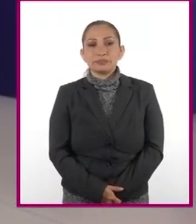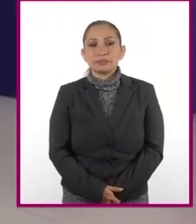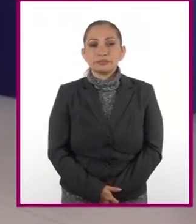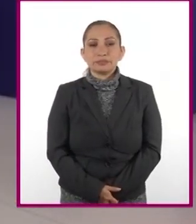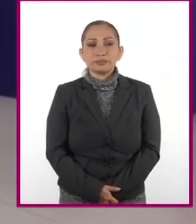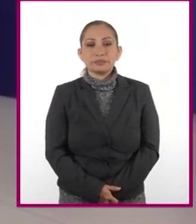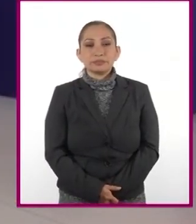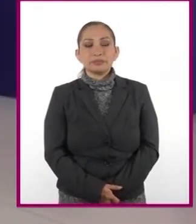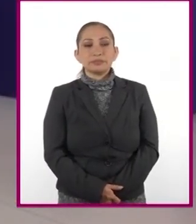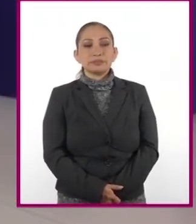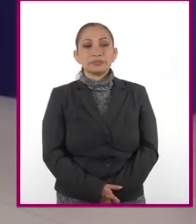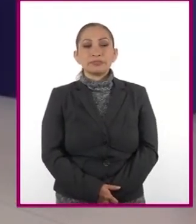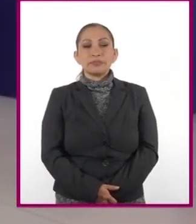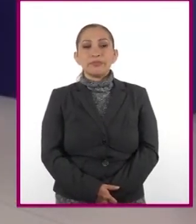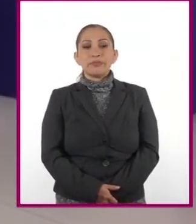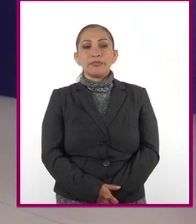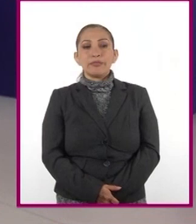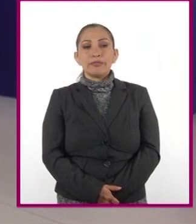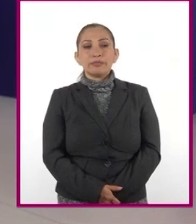maestra.